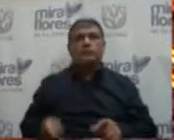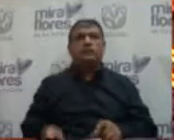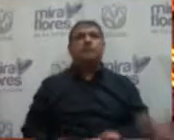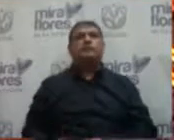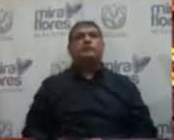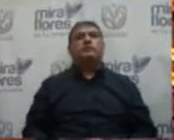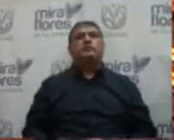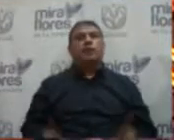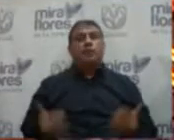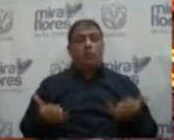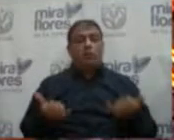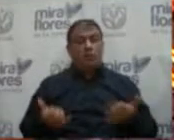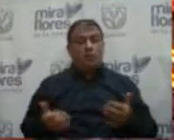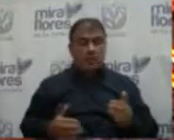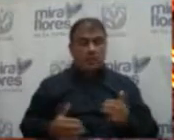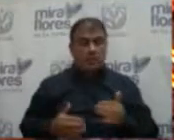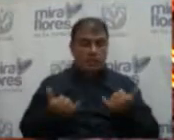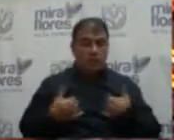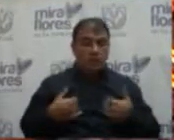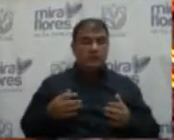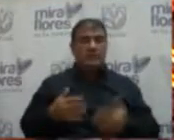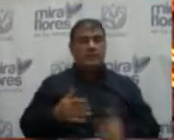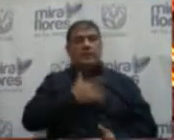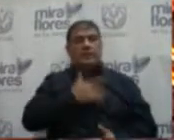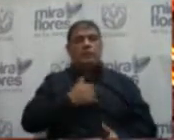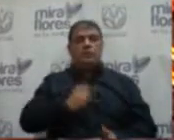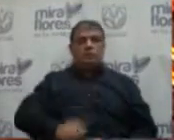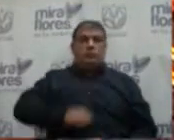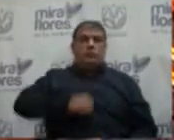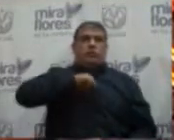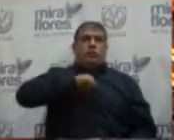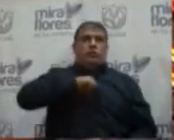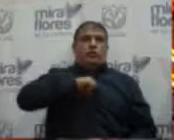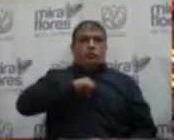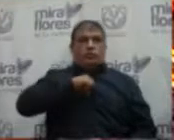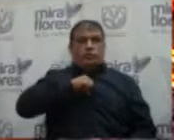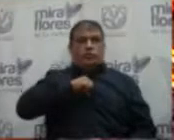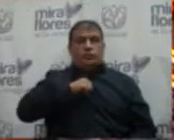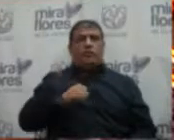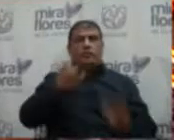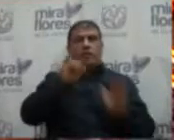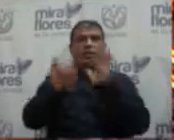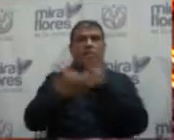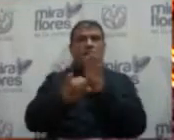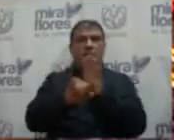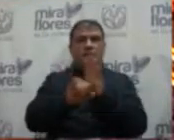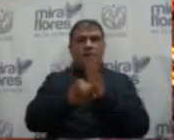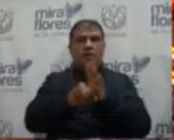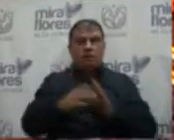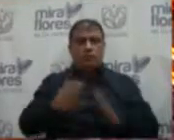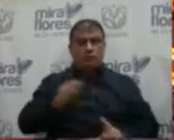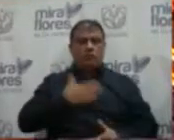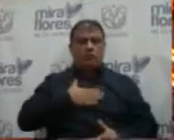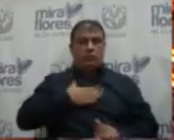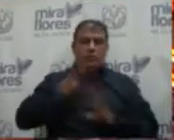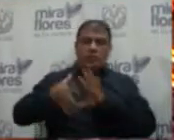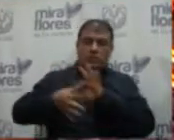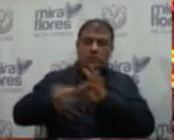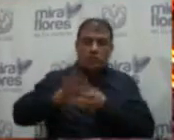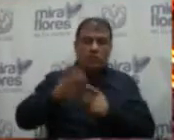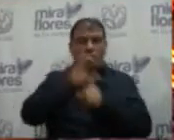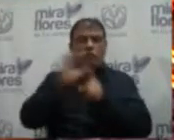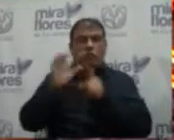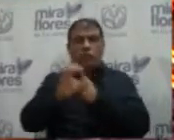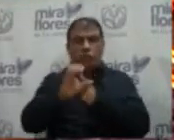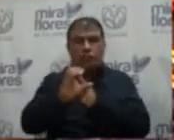eso que hoy más que nunca debemos sentirnos orgullosos de nuestra identidad, de nuestra historia, de nuestra